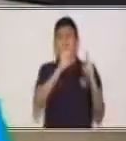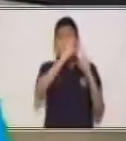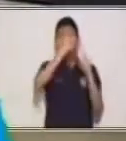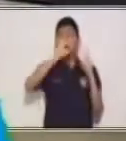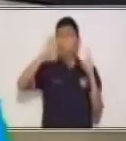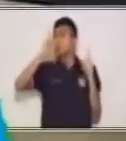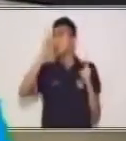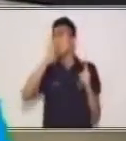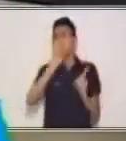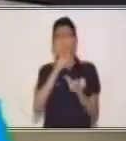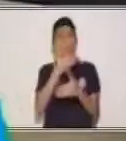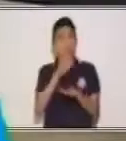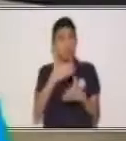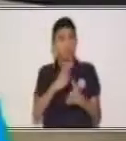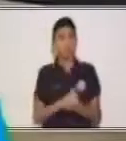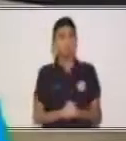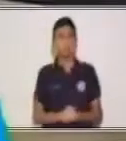¿Entendieron?